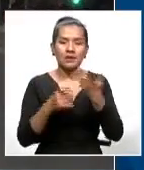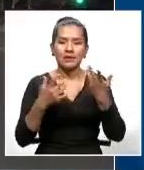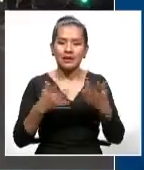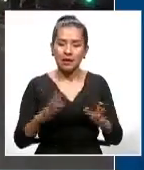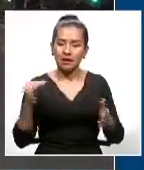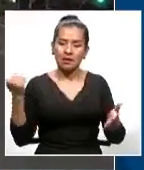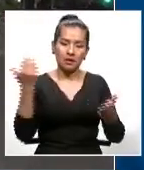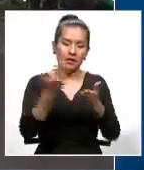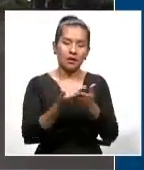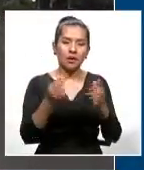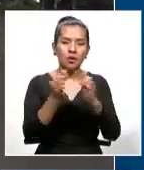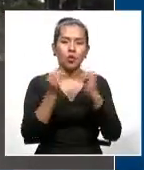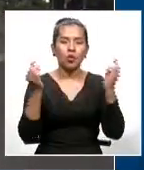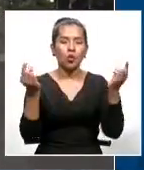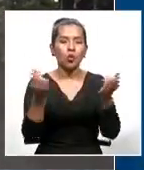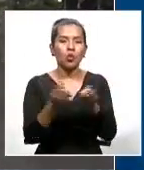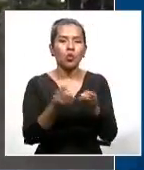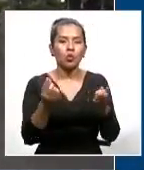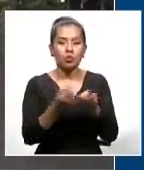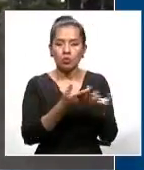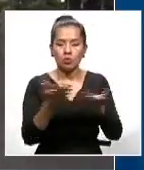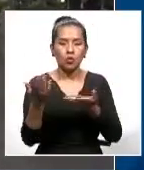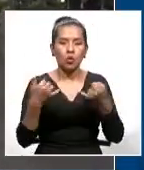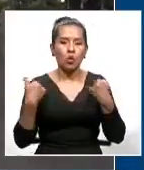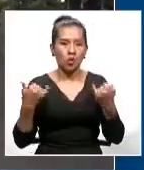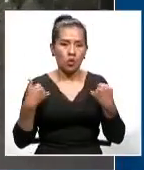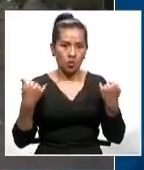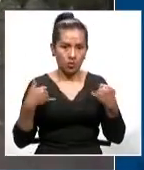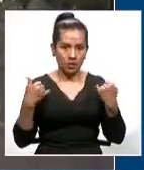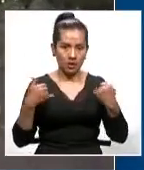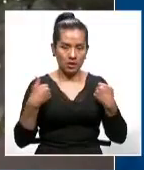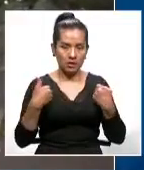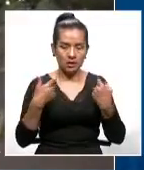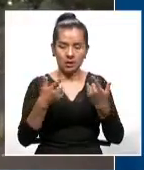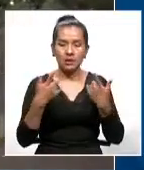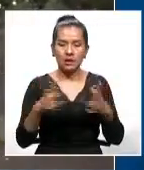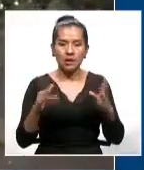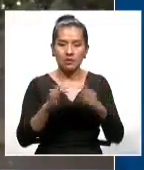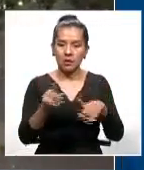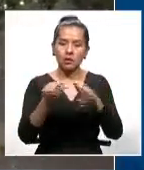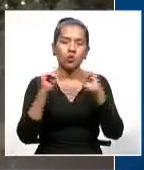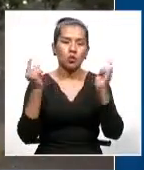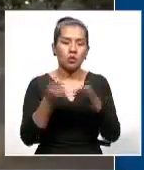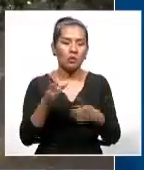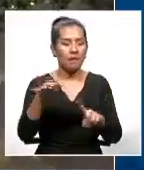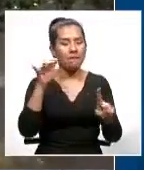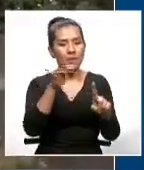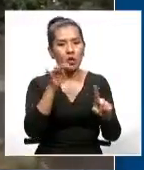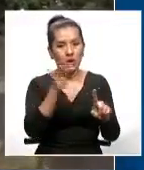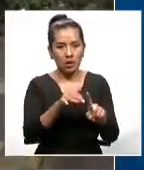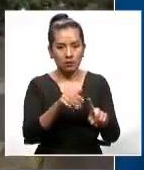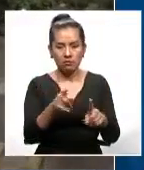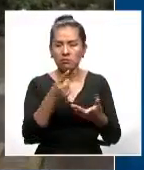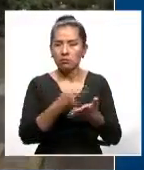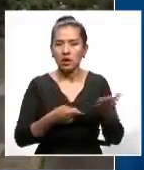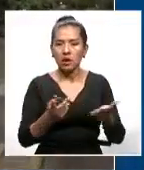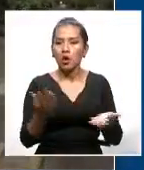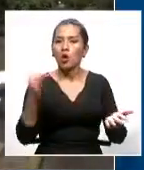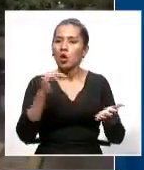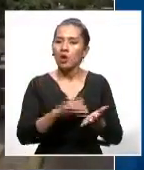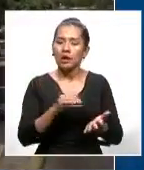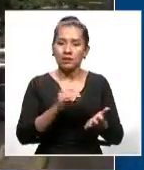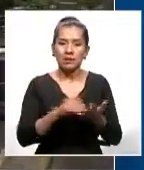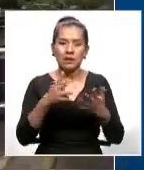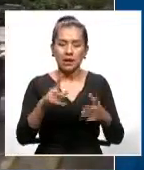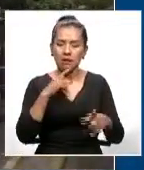un grupo de estos jóvenes, de grupos violentos en realidad, que nuevamente habrían